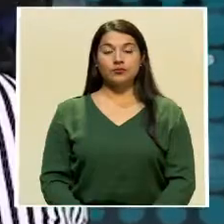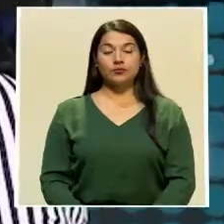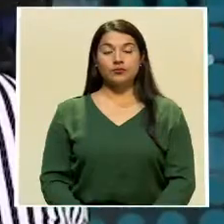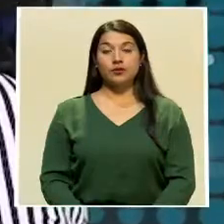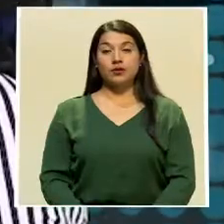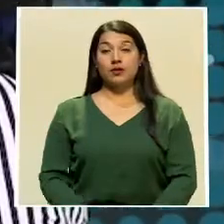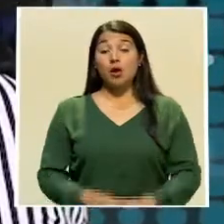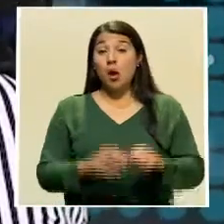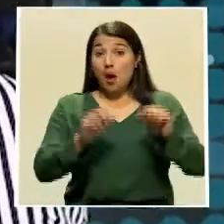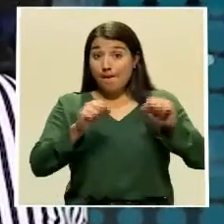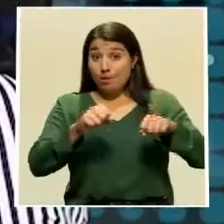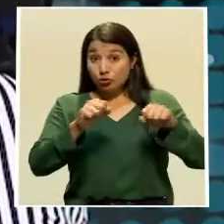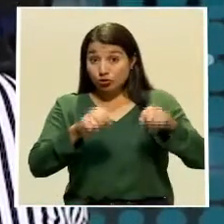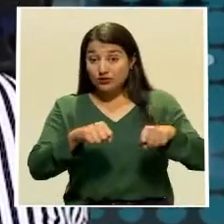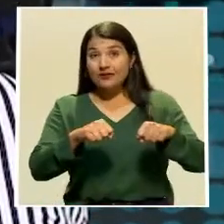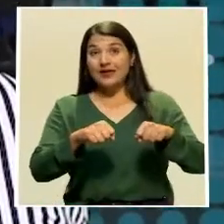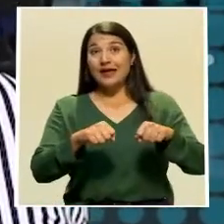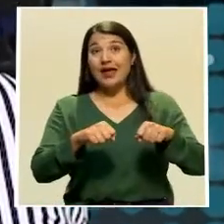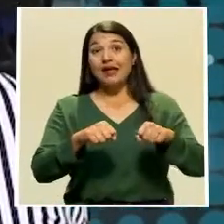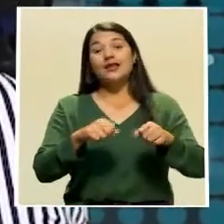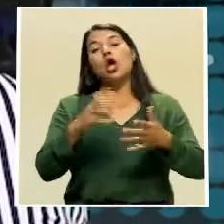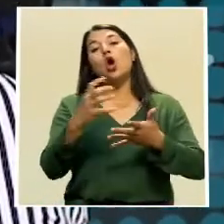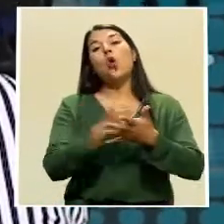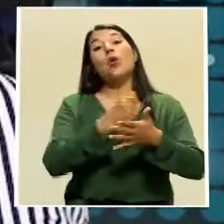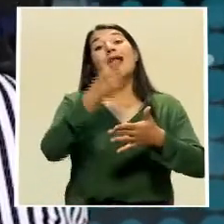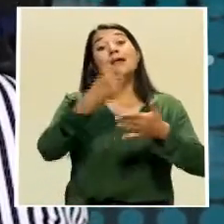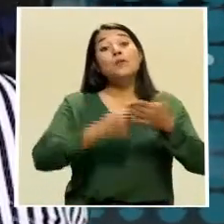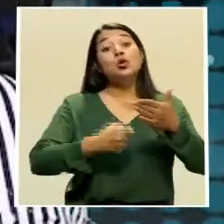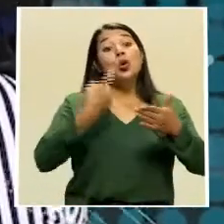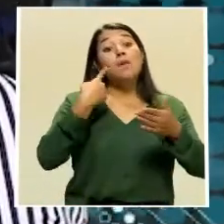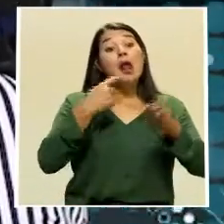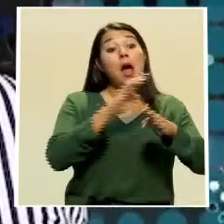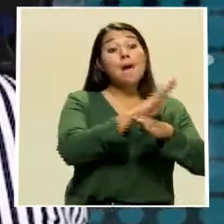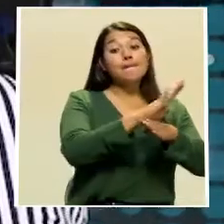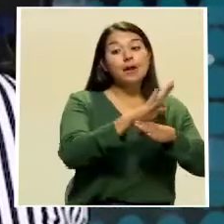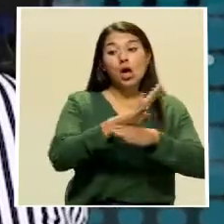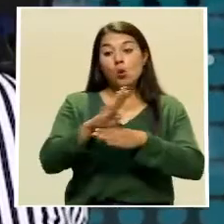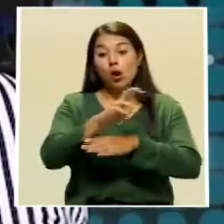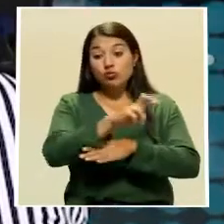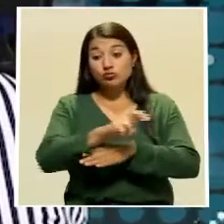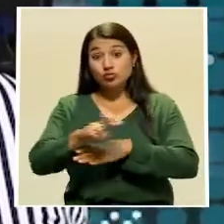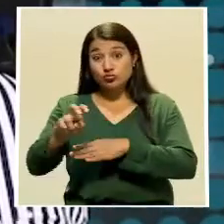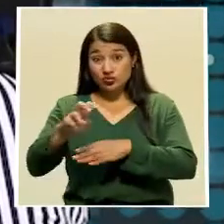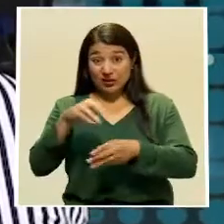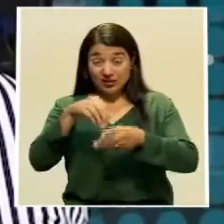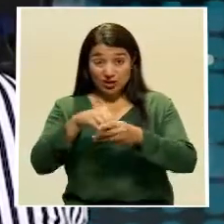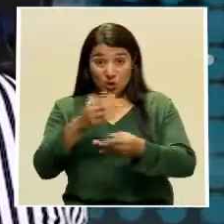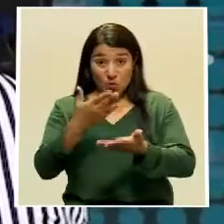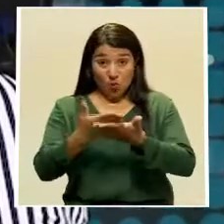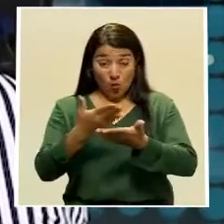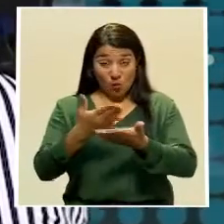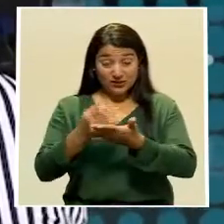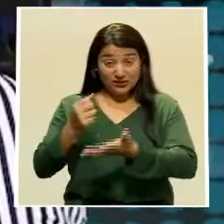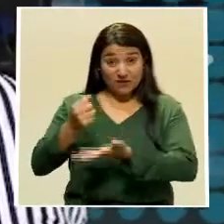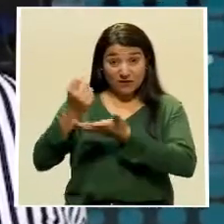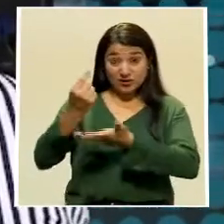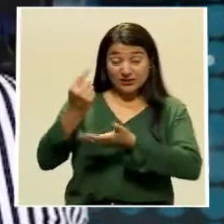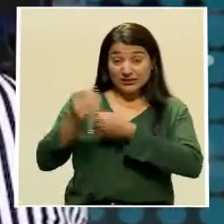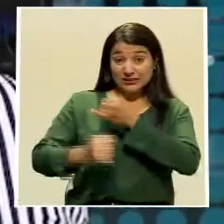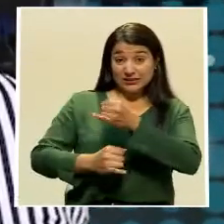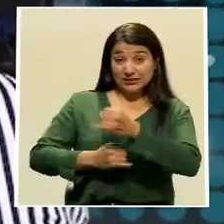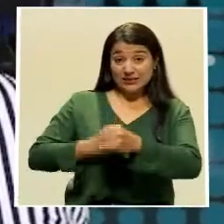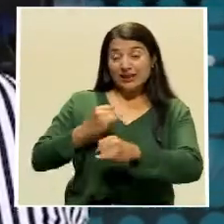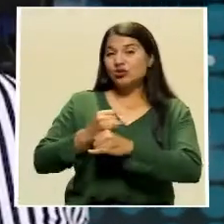La posibilidad de grabar las transacciones bancarias incluida en la propuesta del Fondo Monetario Internacional genera rechazo del